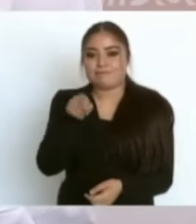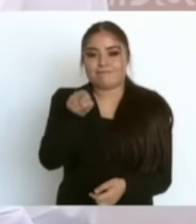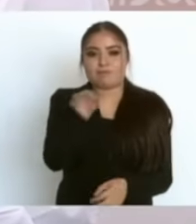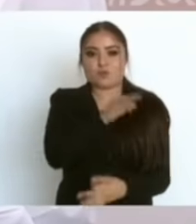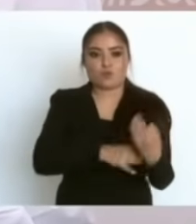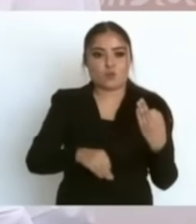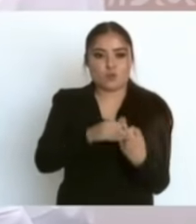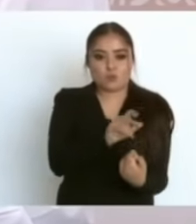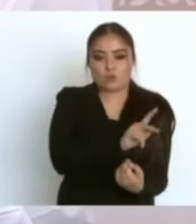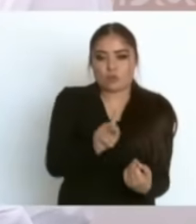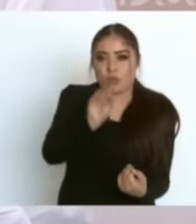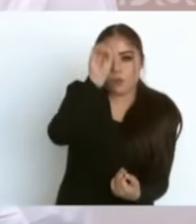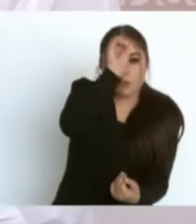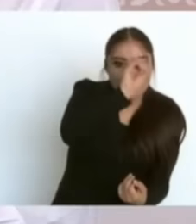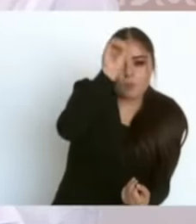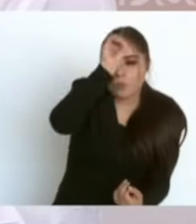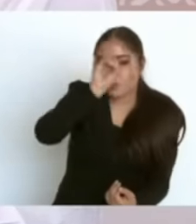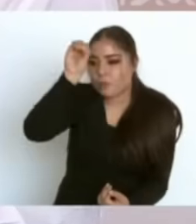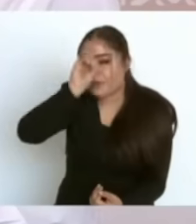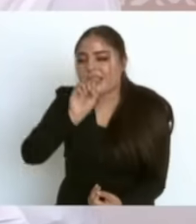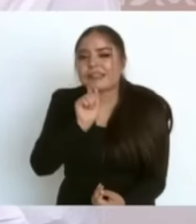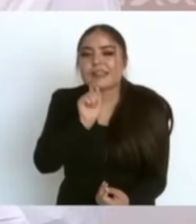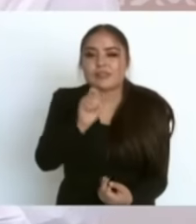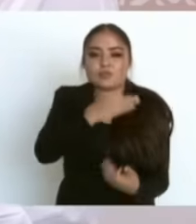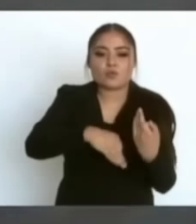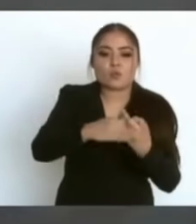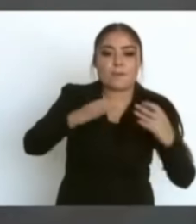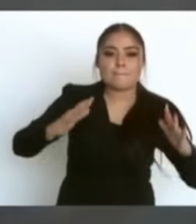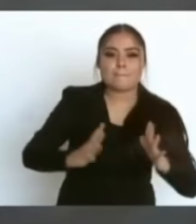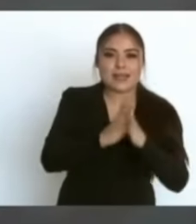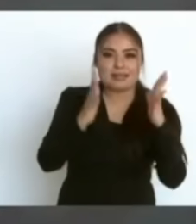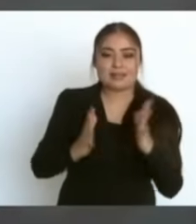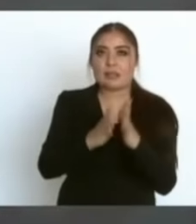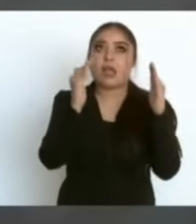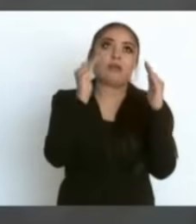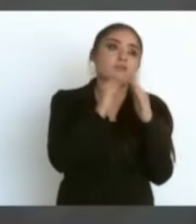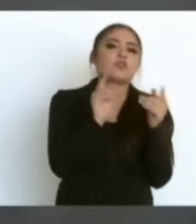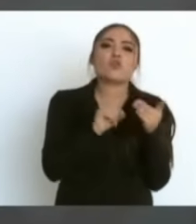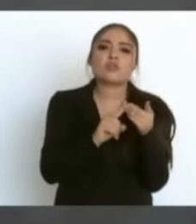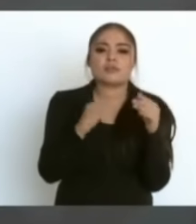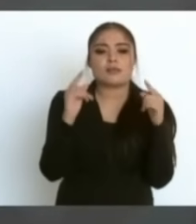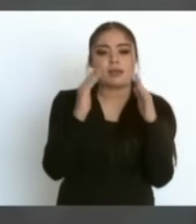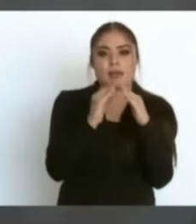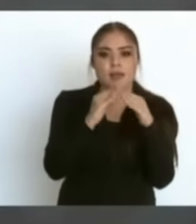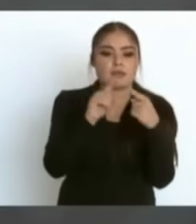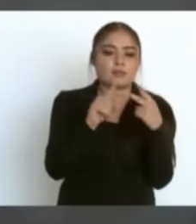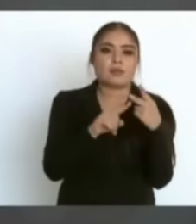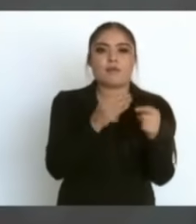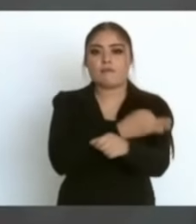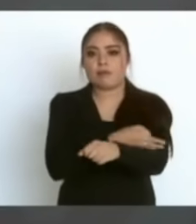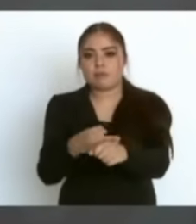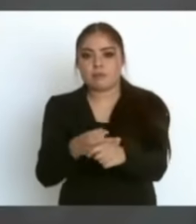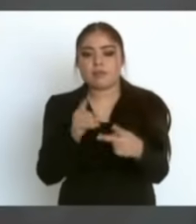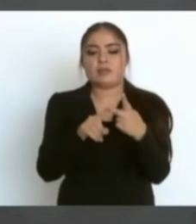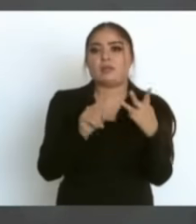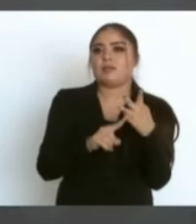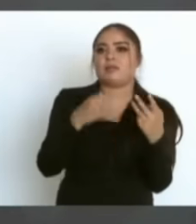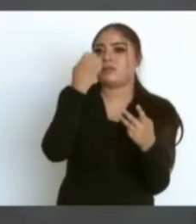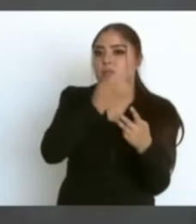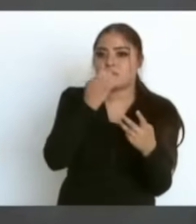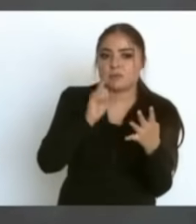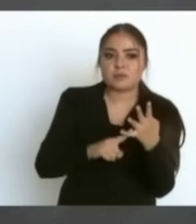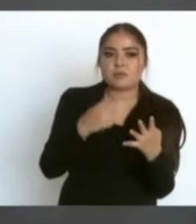este opinan y tiene que haber democracia en la casa en la familia en la escuela en el ejido